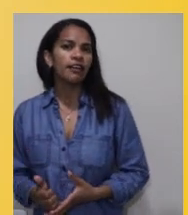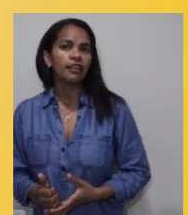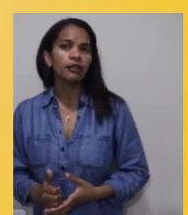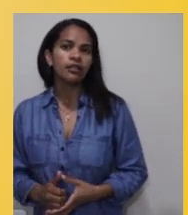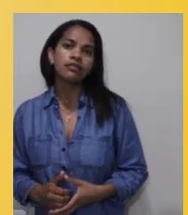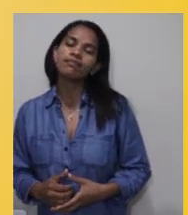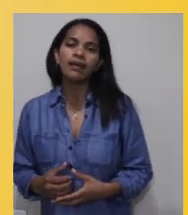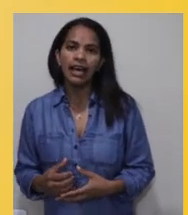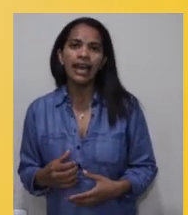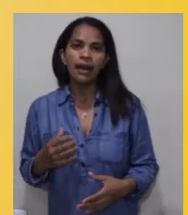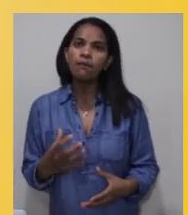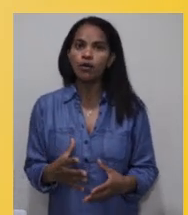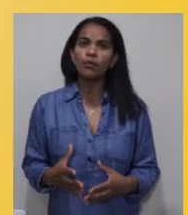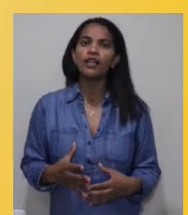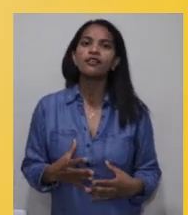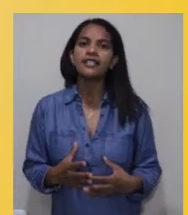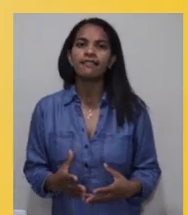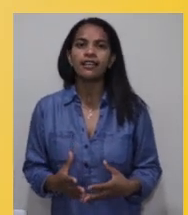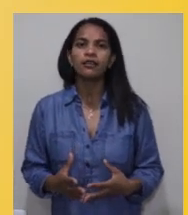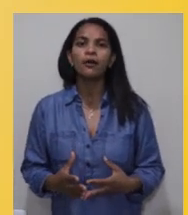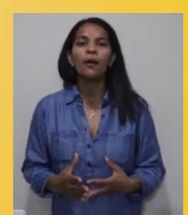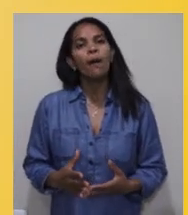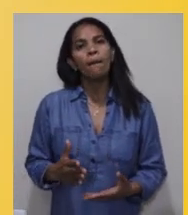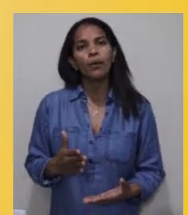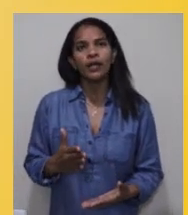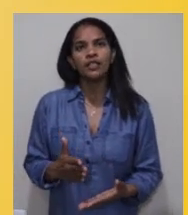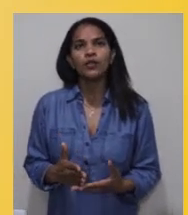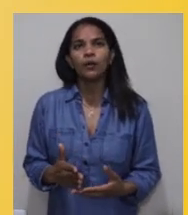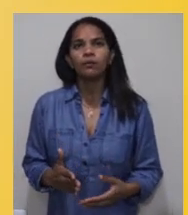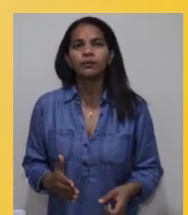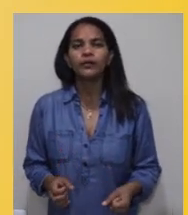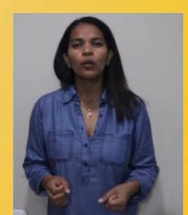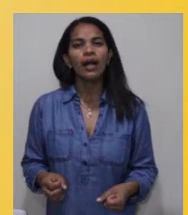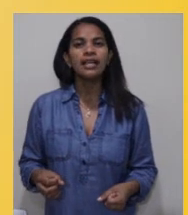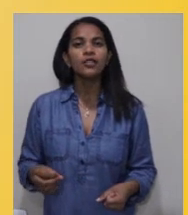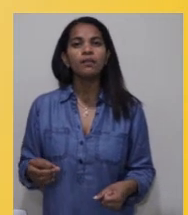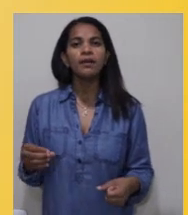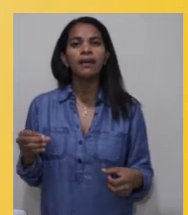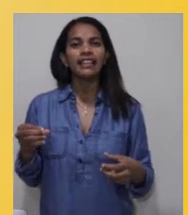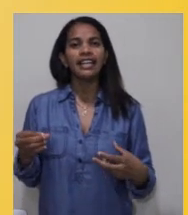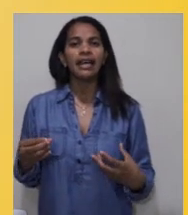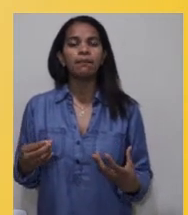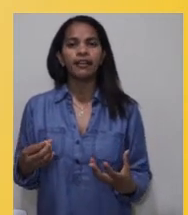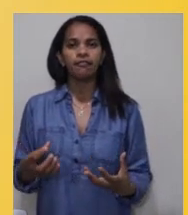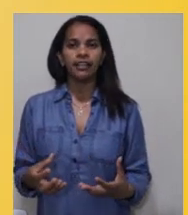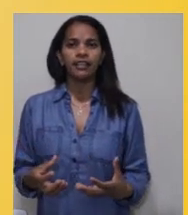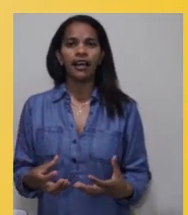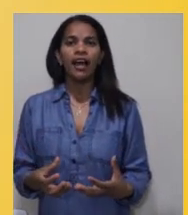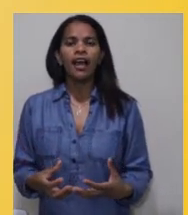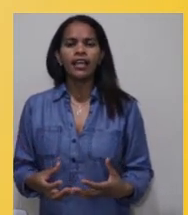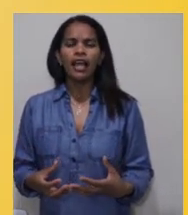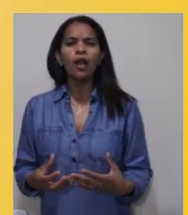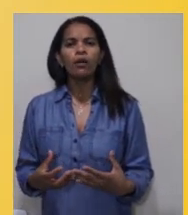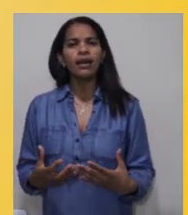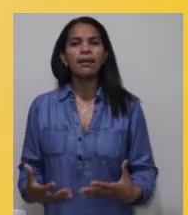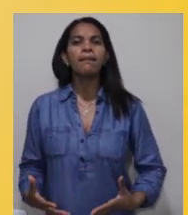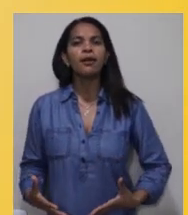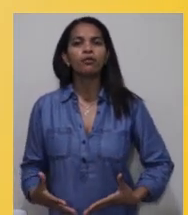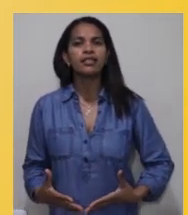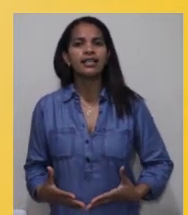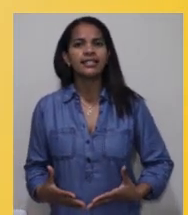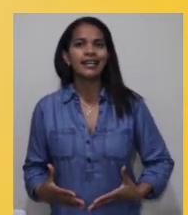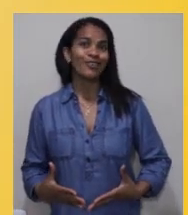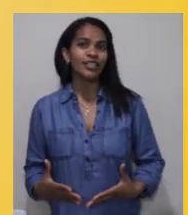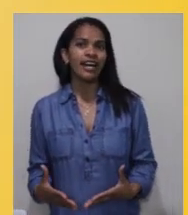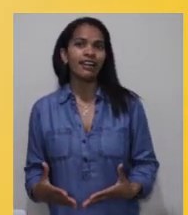los defectos es muy bueno saberlo por esto. ¿Cuáles son mis materias preferidas? ¿Qué es lo que más